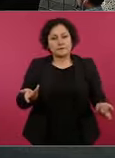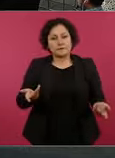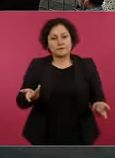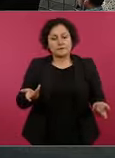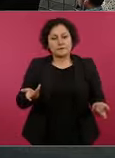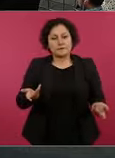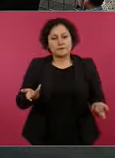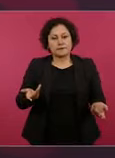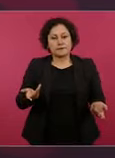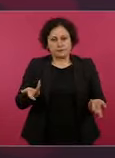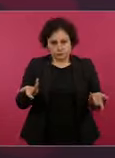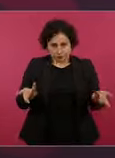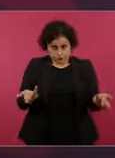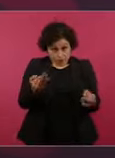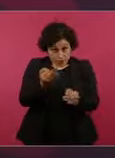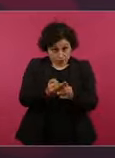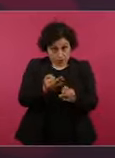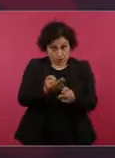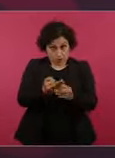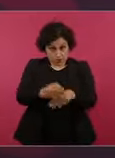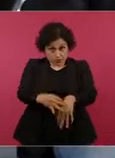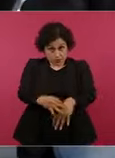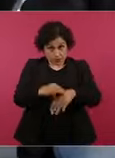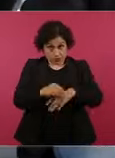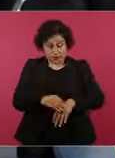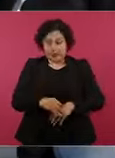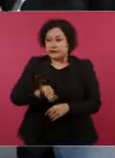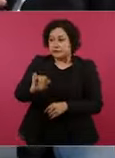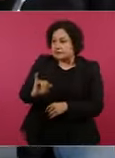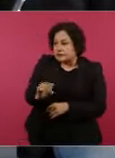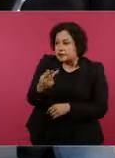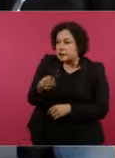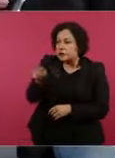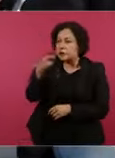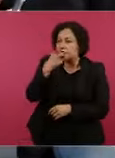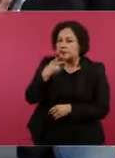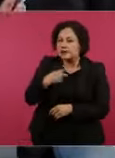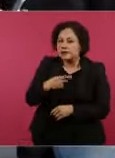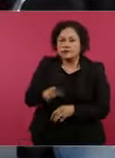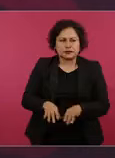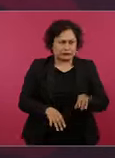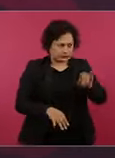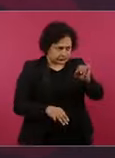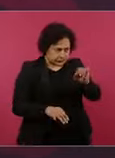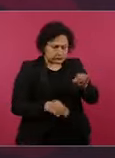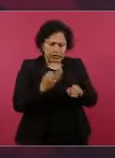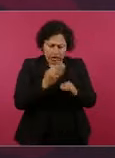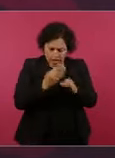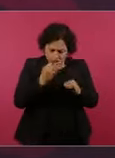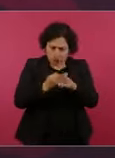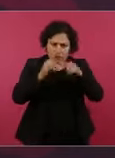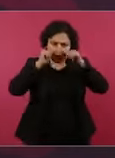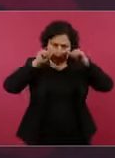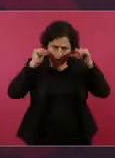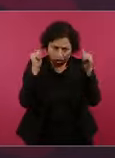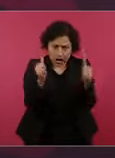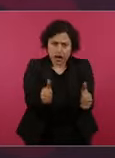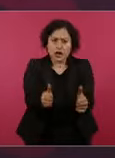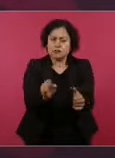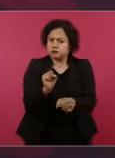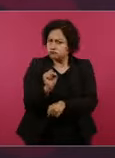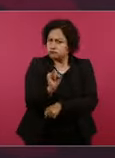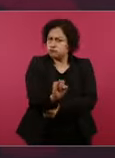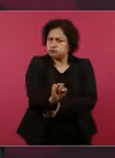Estamos hablando en plata. Pero usted está hablando también de que aquí hay una confrontación entre sí, dos. Sí. Y la estamos atendiendo. Pero